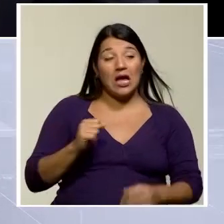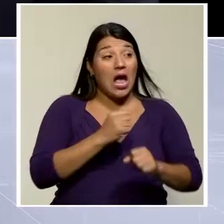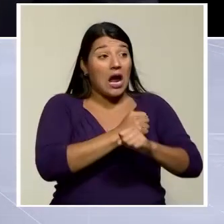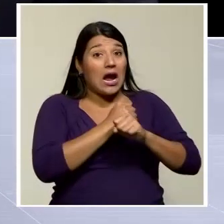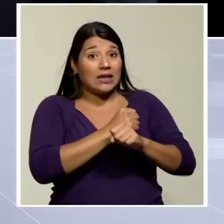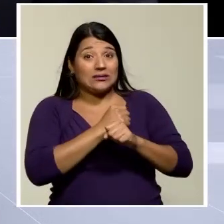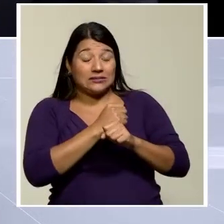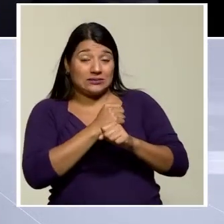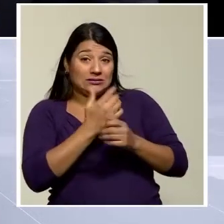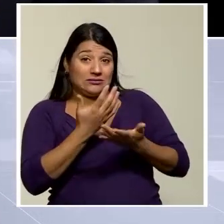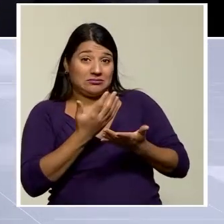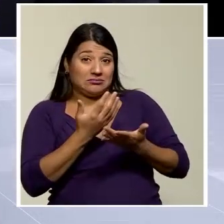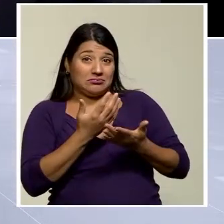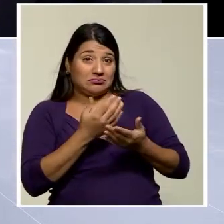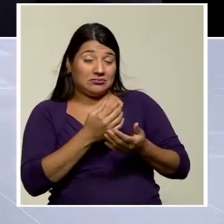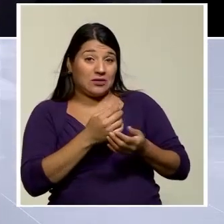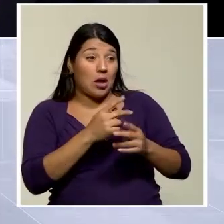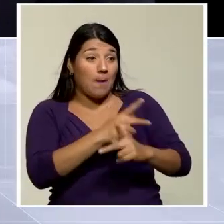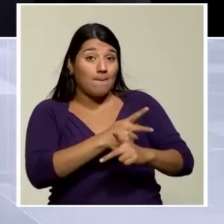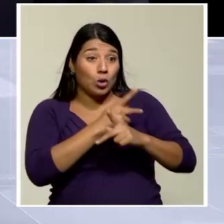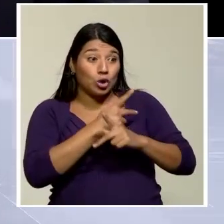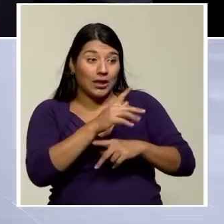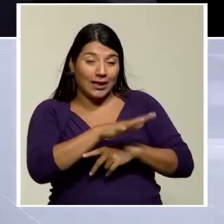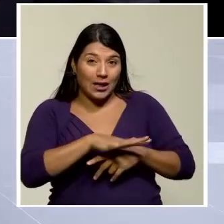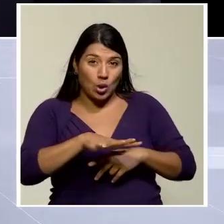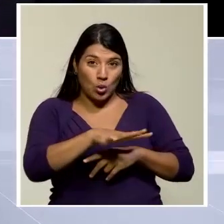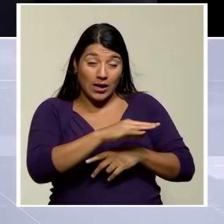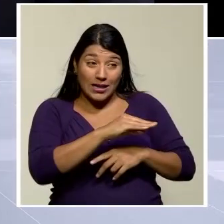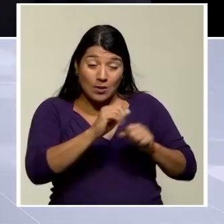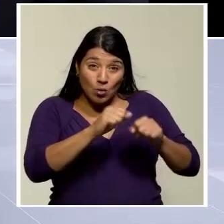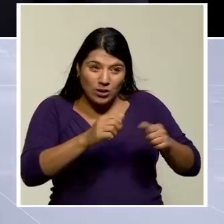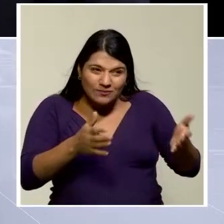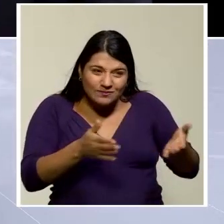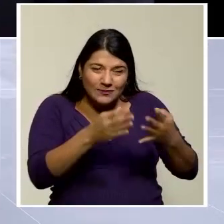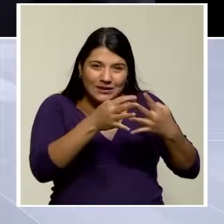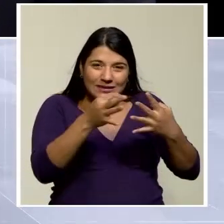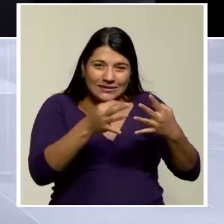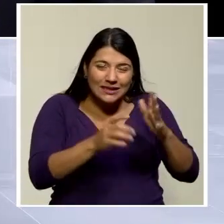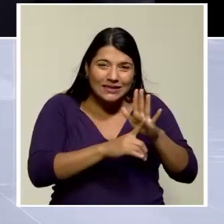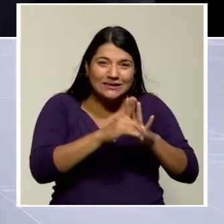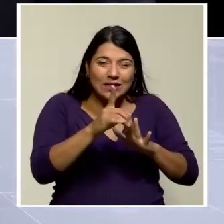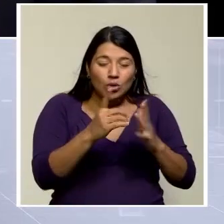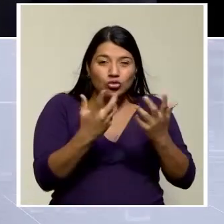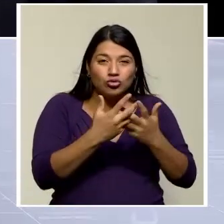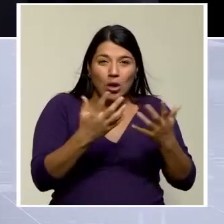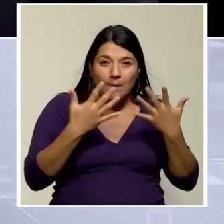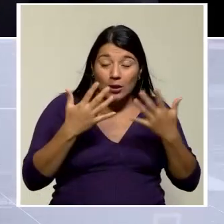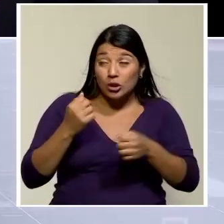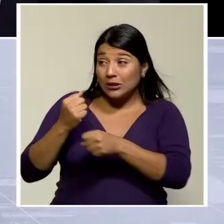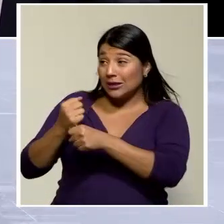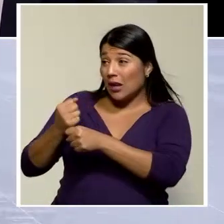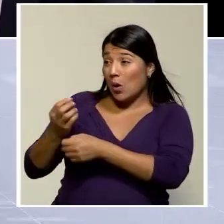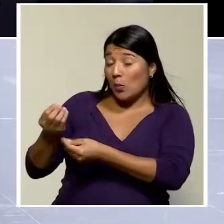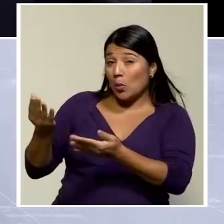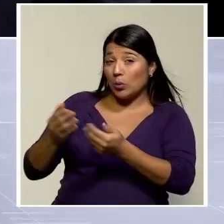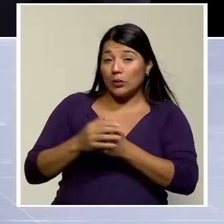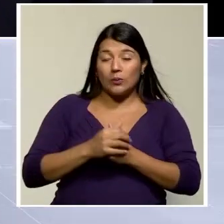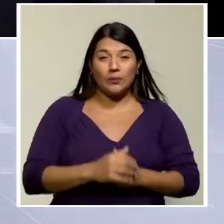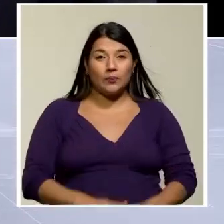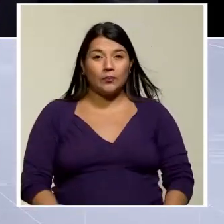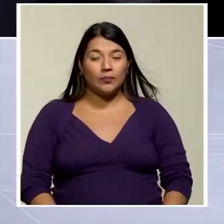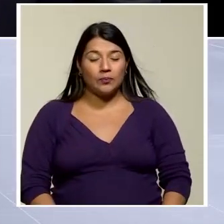Garantizar la seguridad, proteger el lugar e impulsar alternativas de desarrollo sostenible. Empleo público.